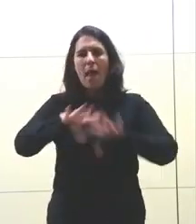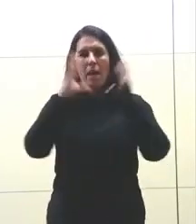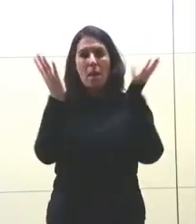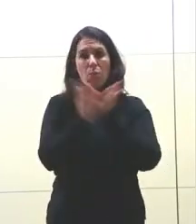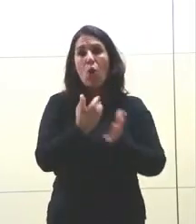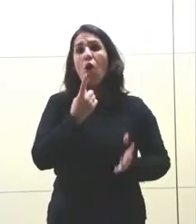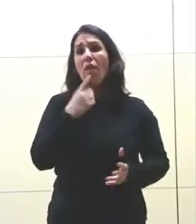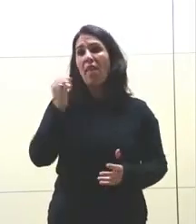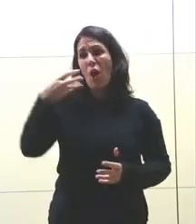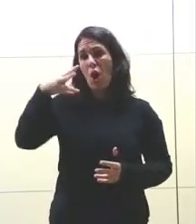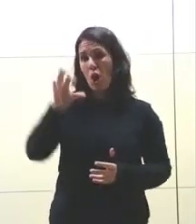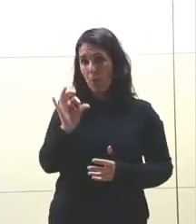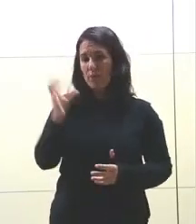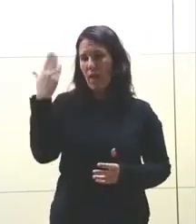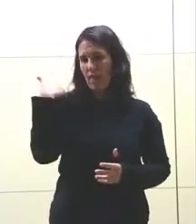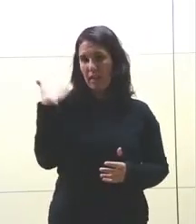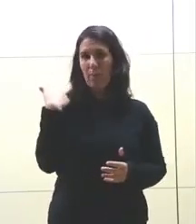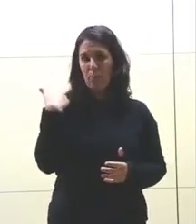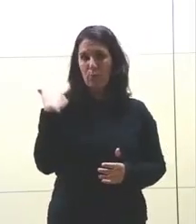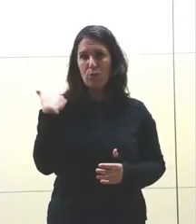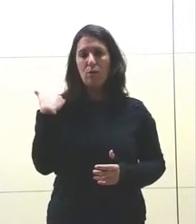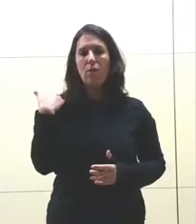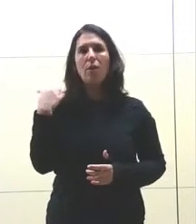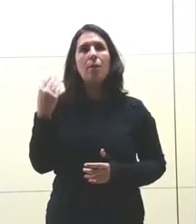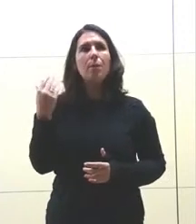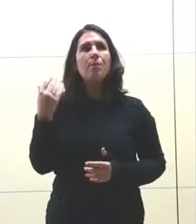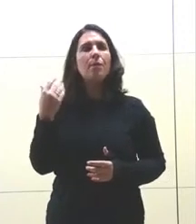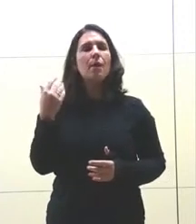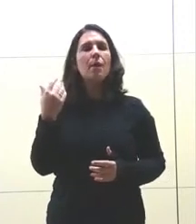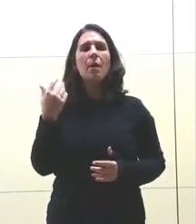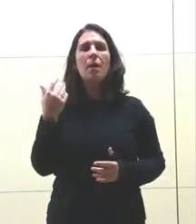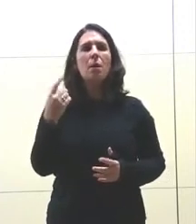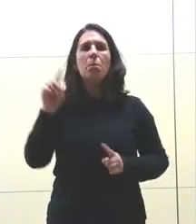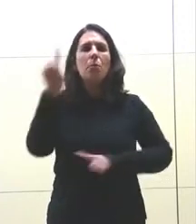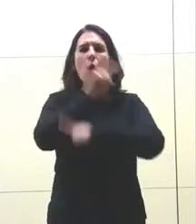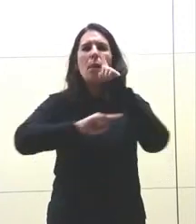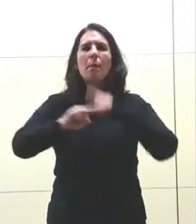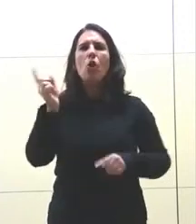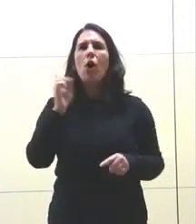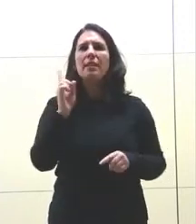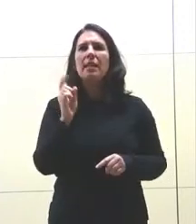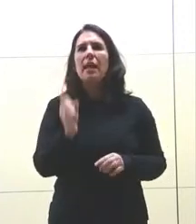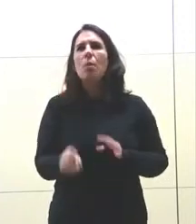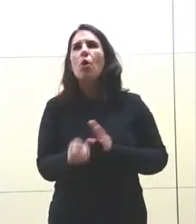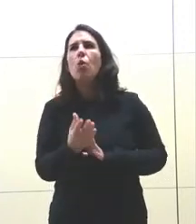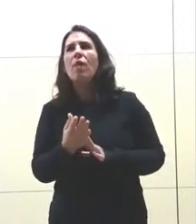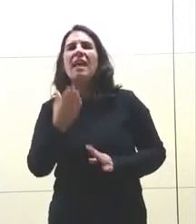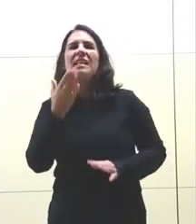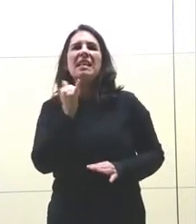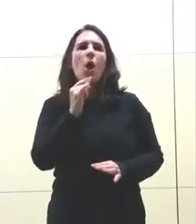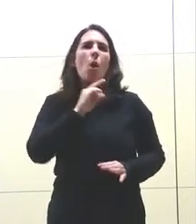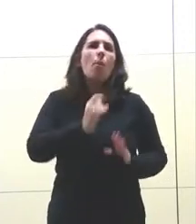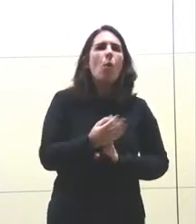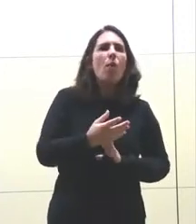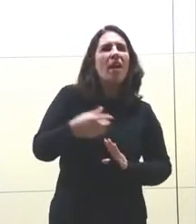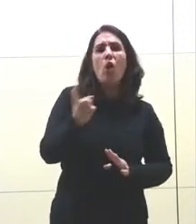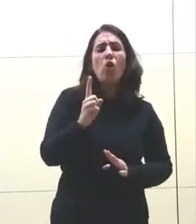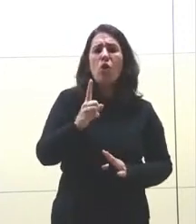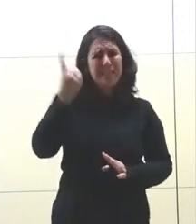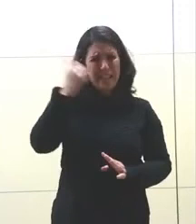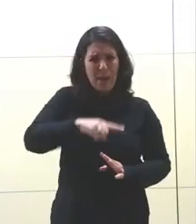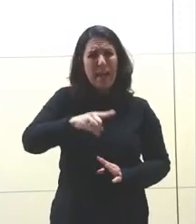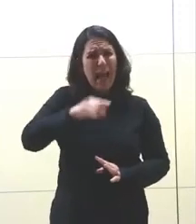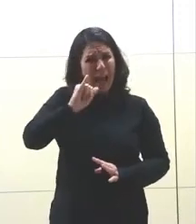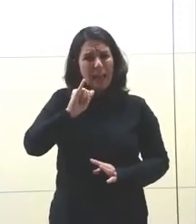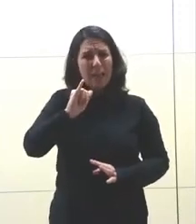Organización Mundial de la Salud. El problema no era si se iba a producir o no, sino cuándo. Ya ha llegado